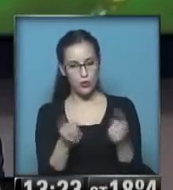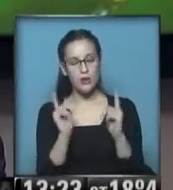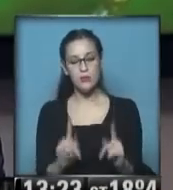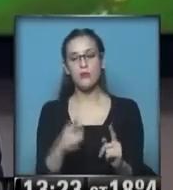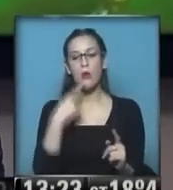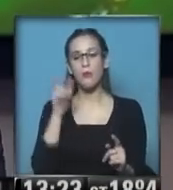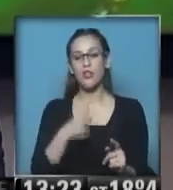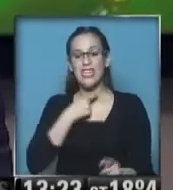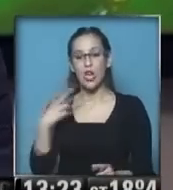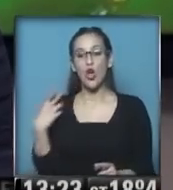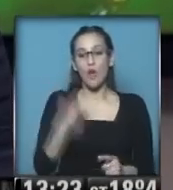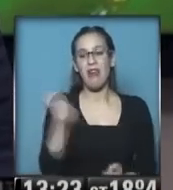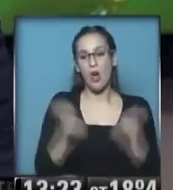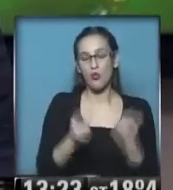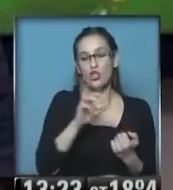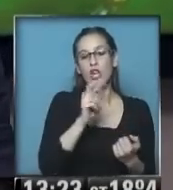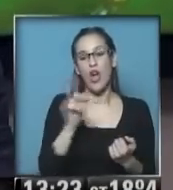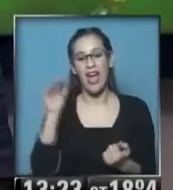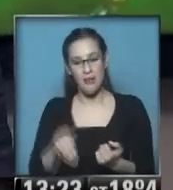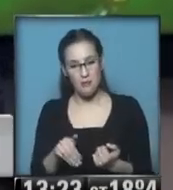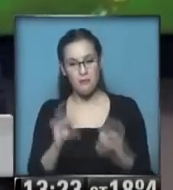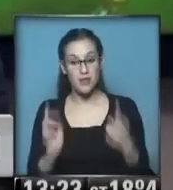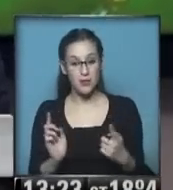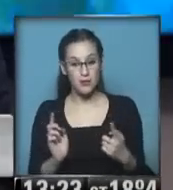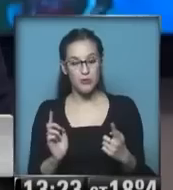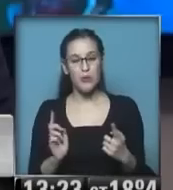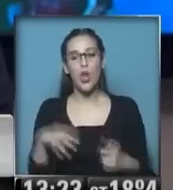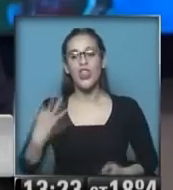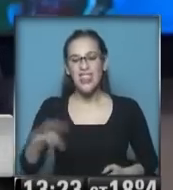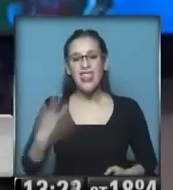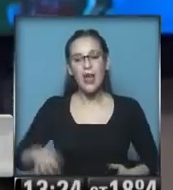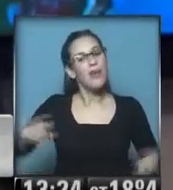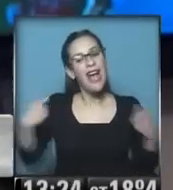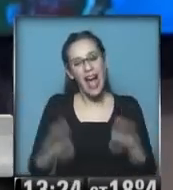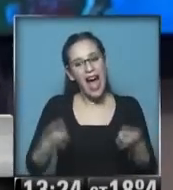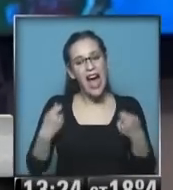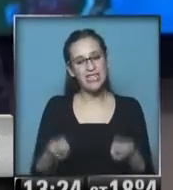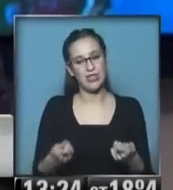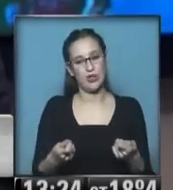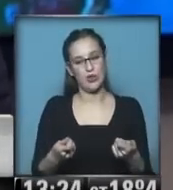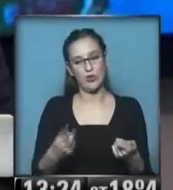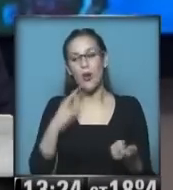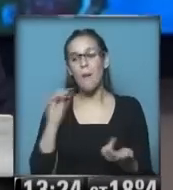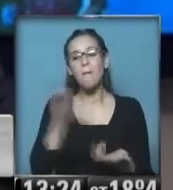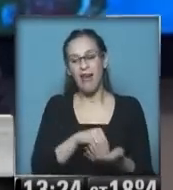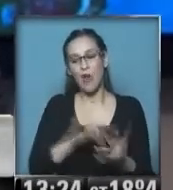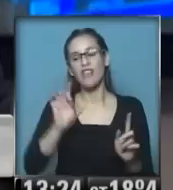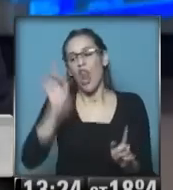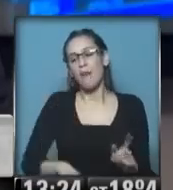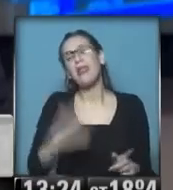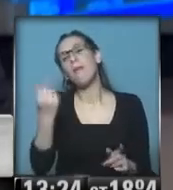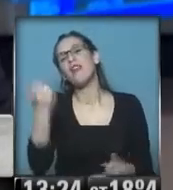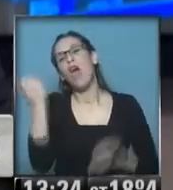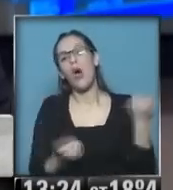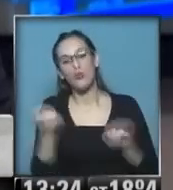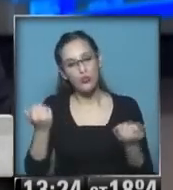0 km en el marco del programa procreauto eh tiene que realizar gastos Más allá de lo que es el precio de el vehículo por ejemplo